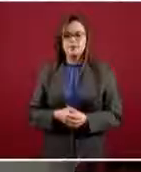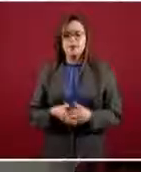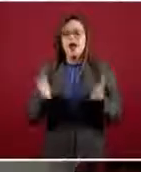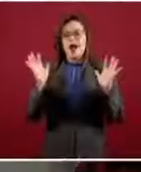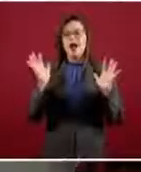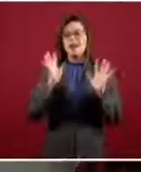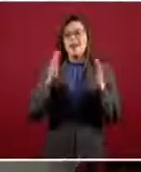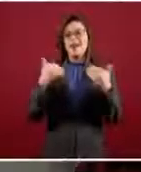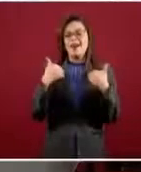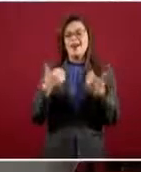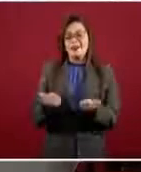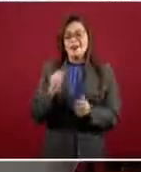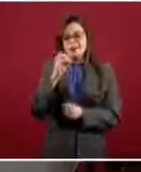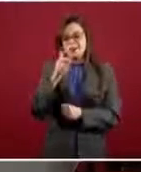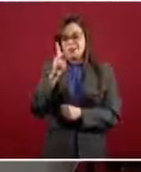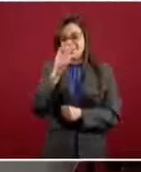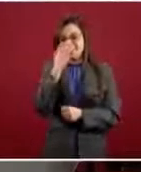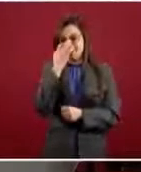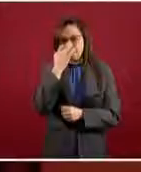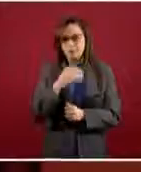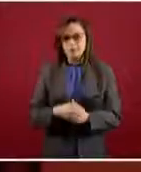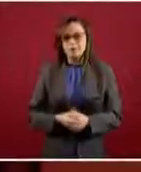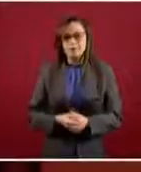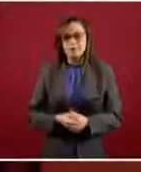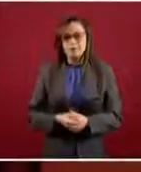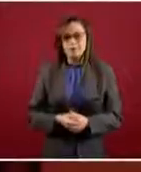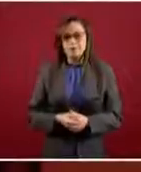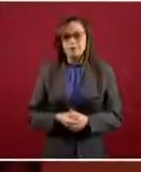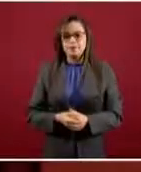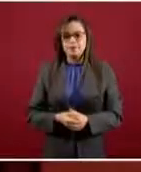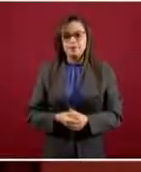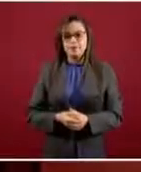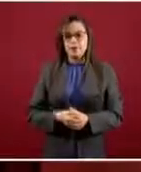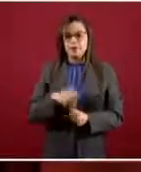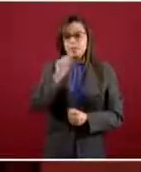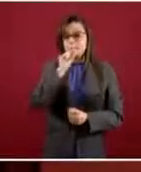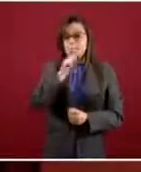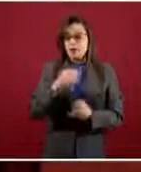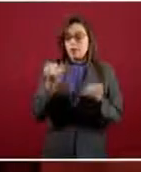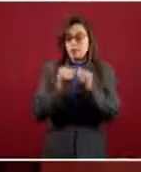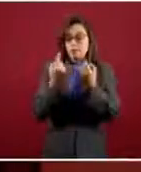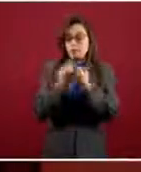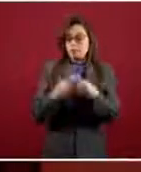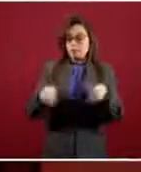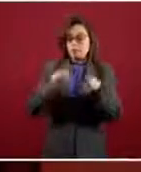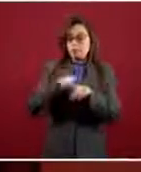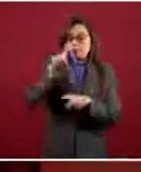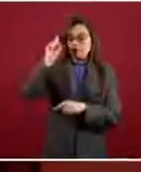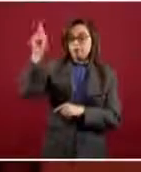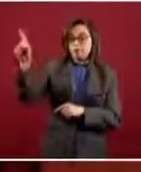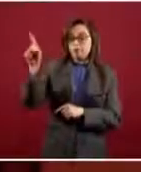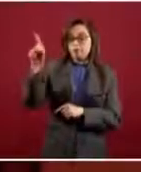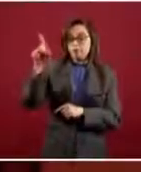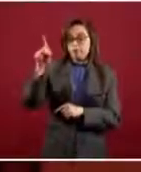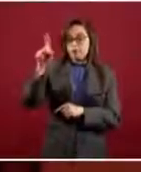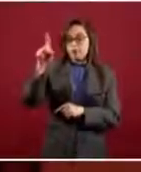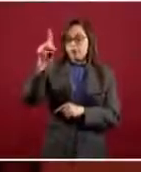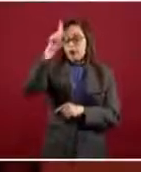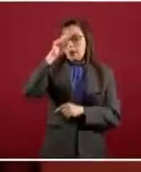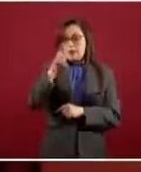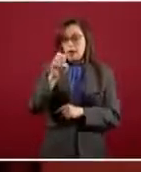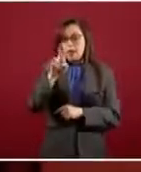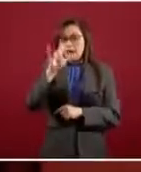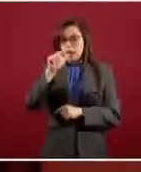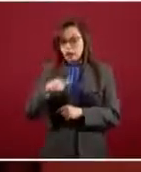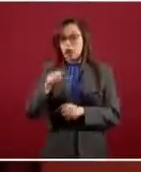Correcto. En todo caso, ¿sabe qué? Saber si son de la misma técnica de Berlín o ya es una nueva técnica que ya entendemos que hay